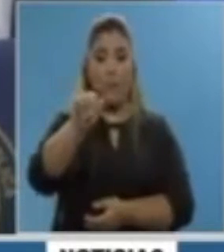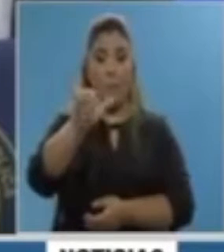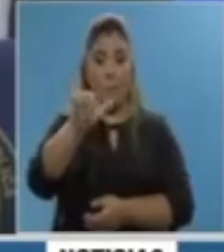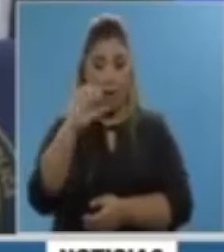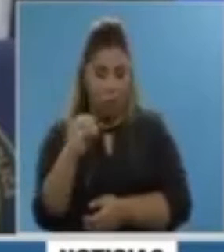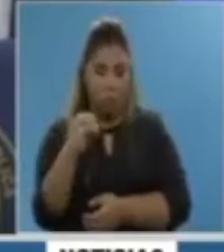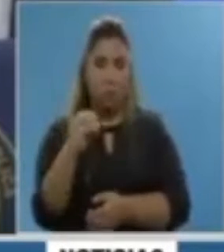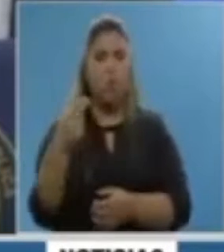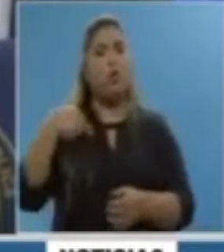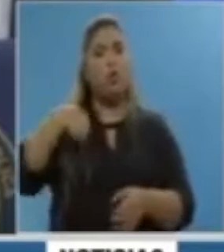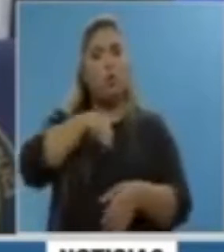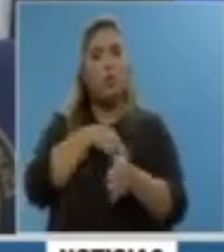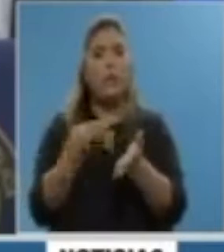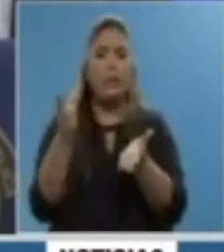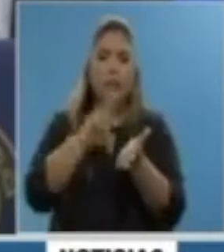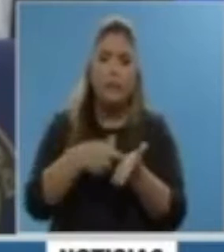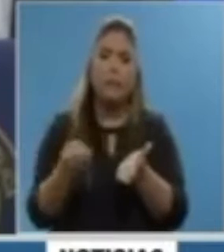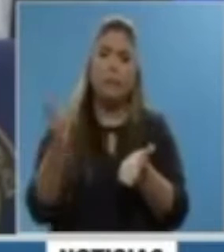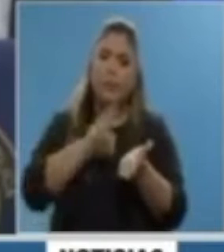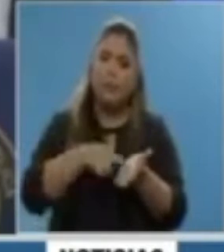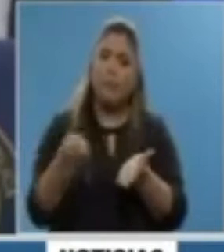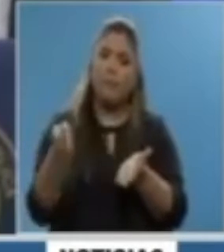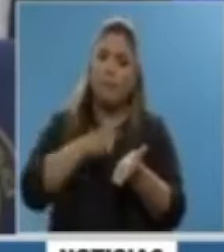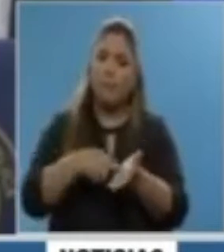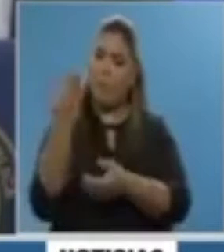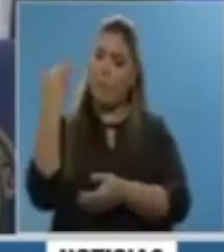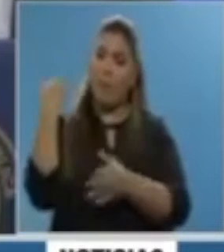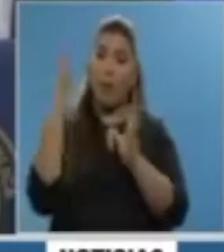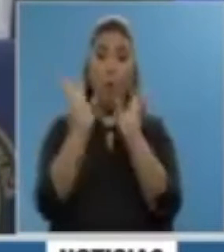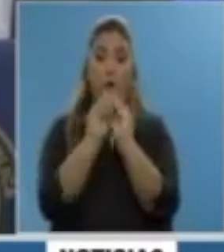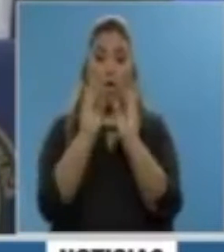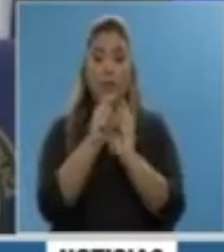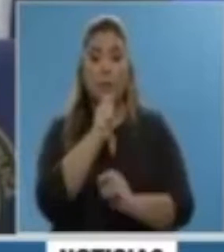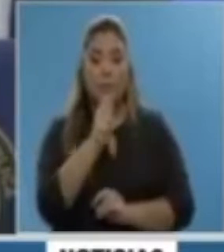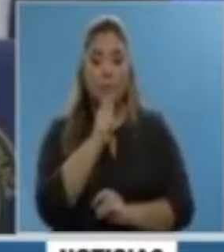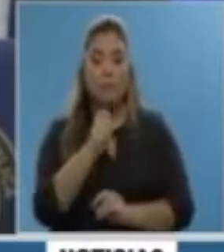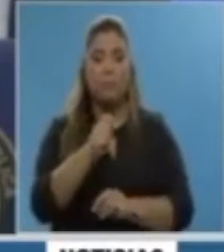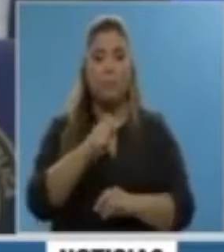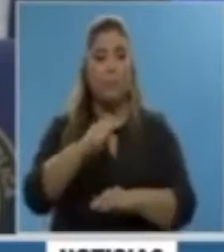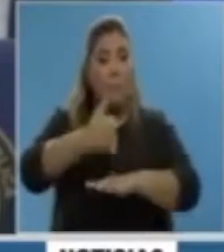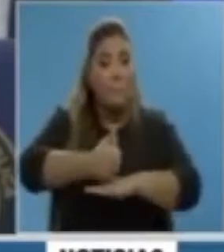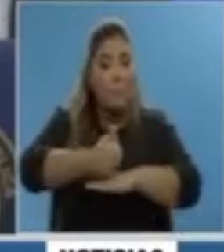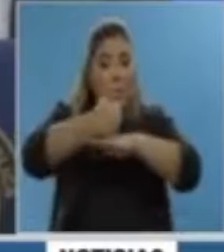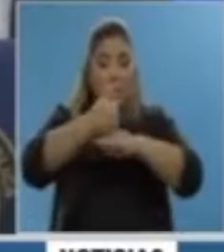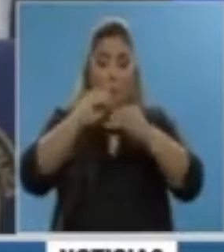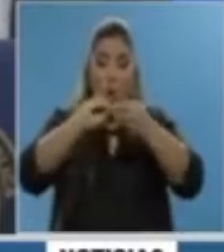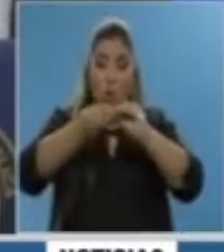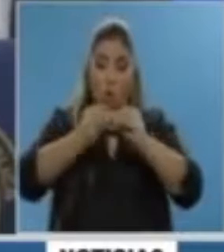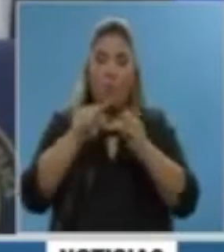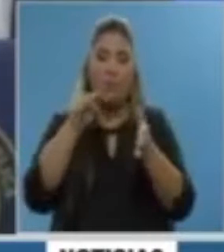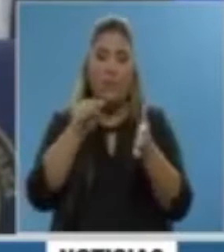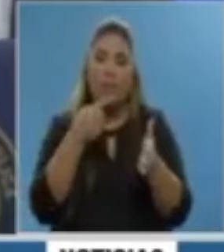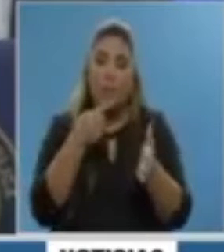hemos venido reiterando en las últimas ruedas de prensa, los principales indicadores están